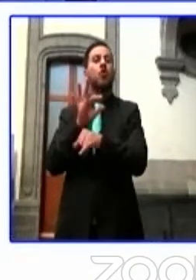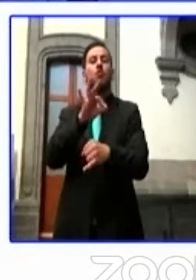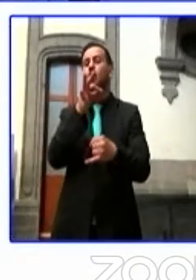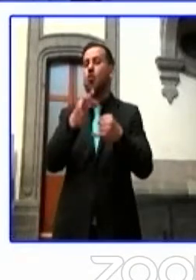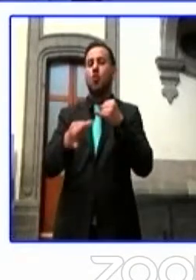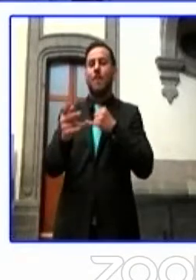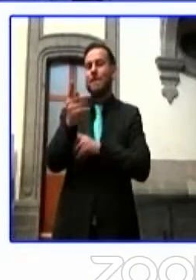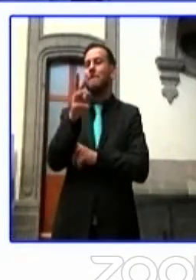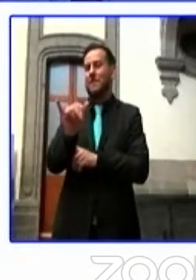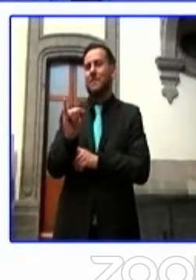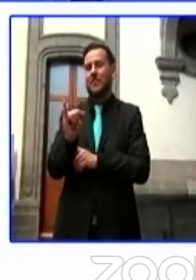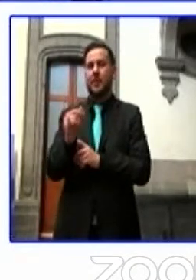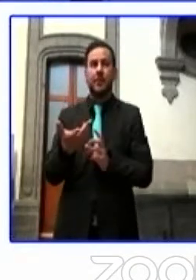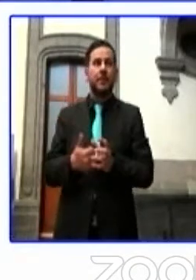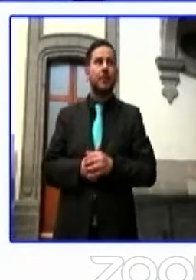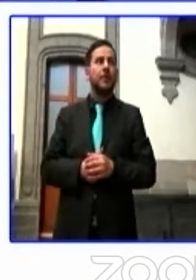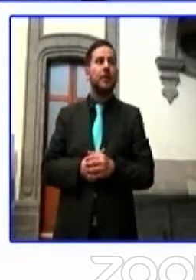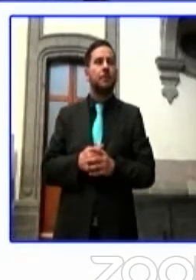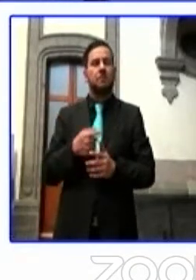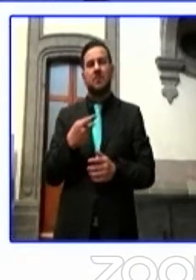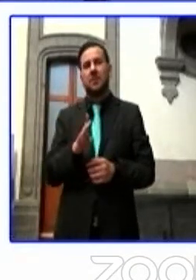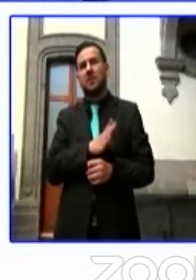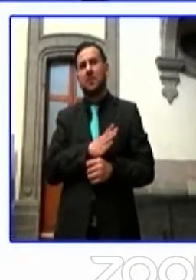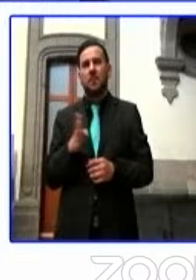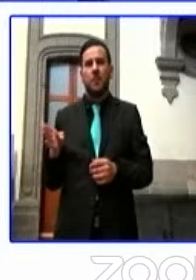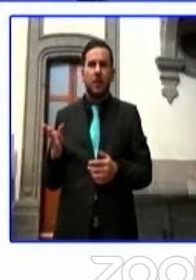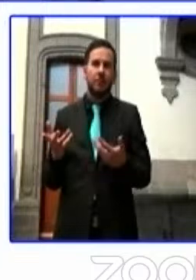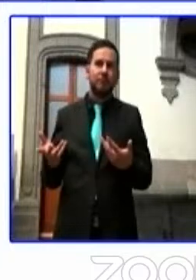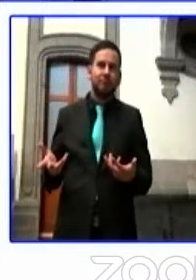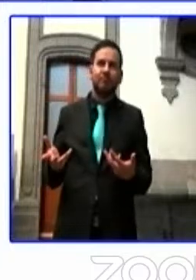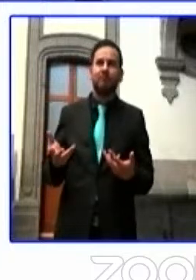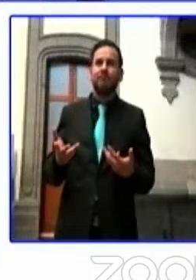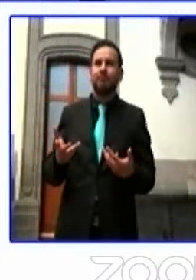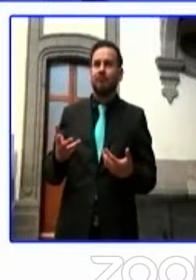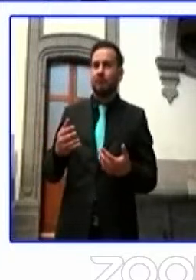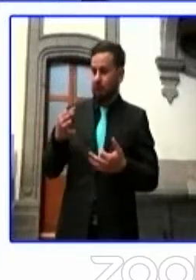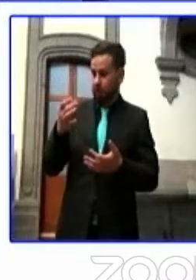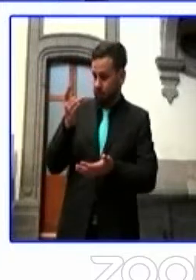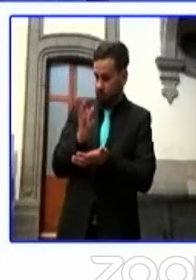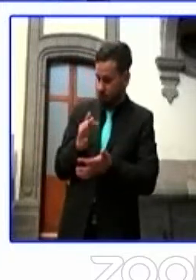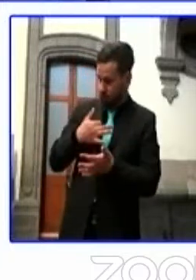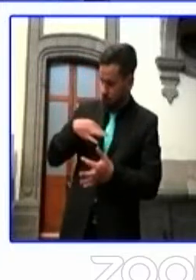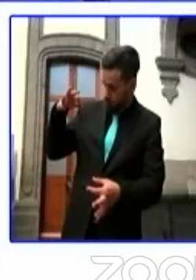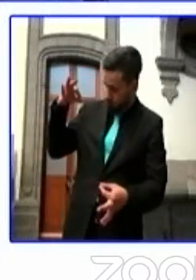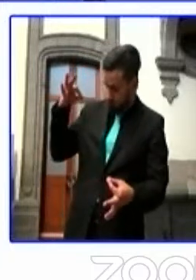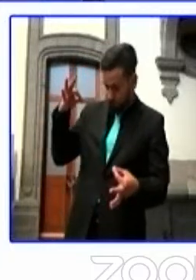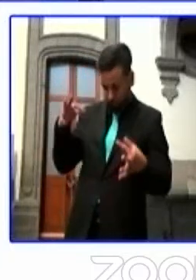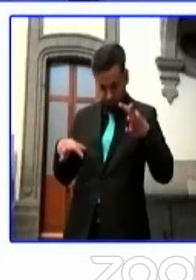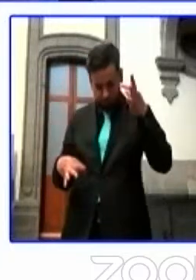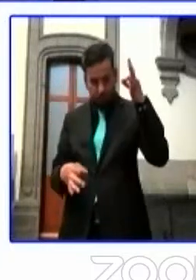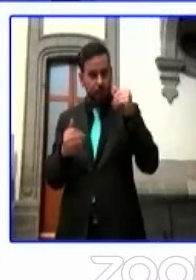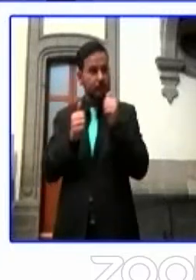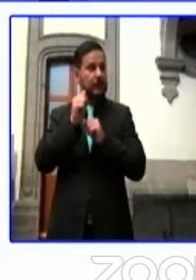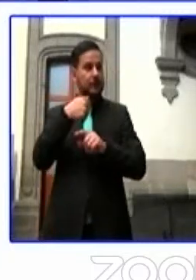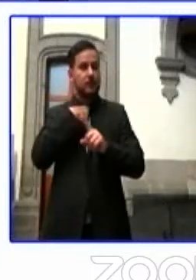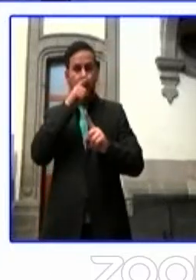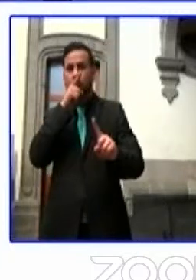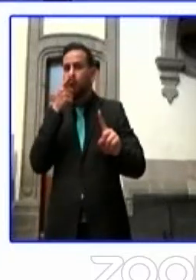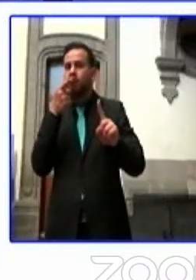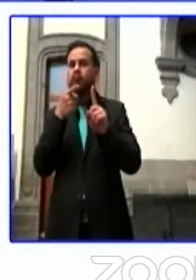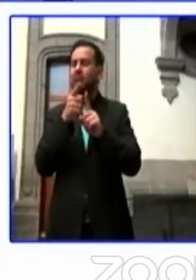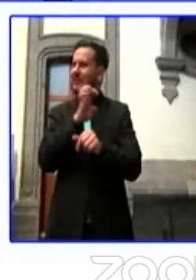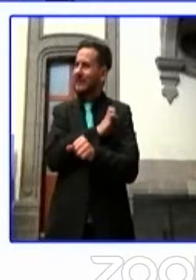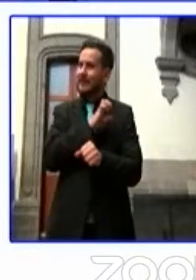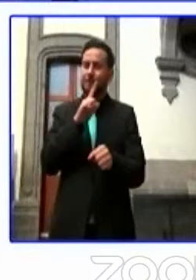PRI. Pero bueno, no es que baste con tener un documento con un objetivo, con una meta